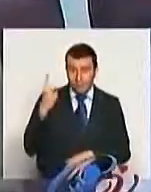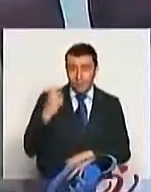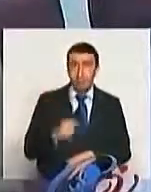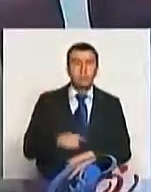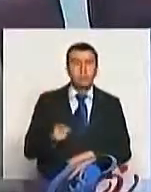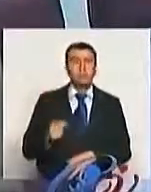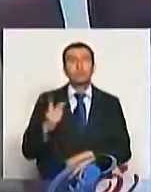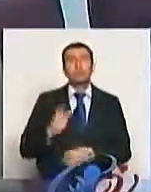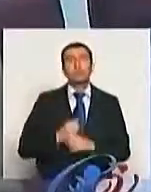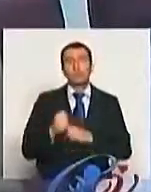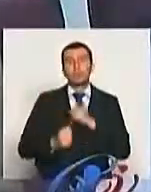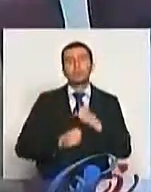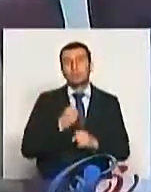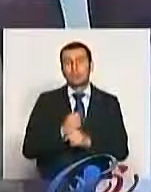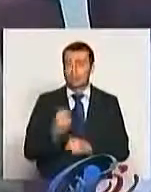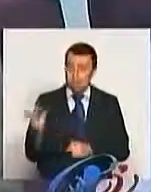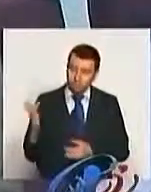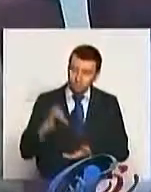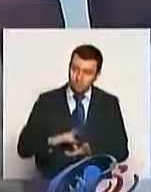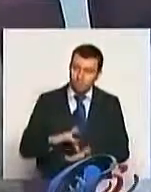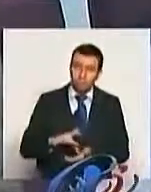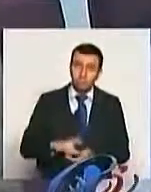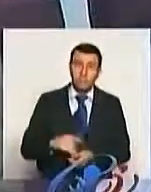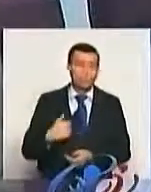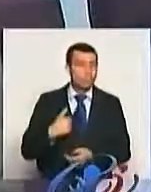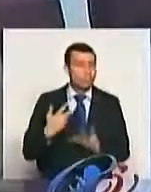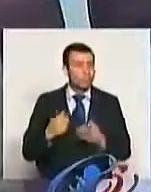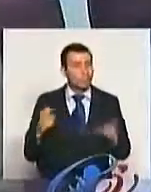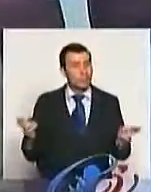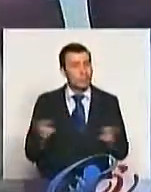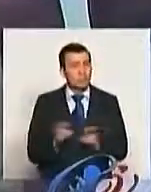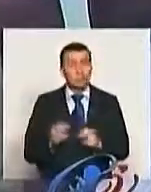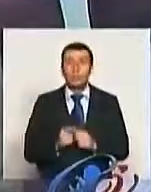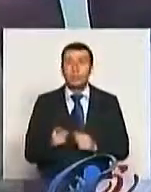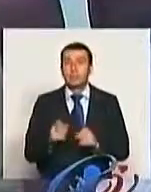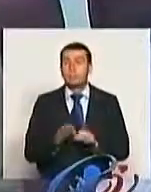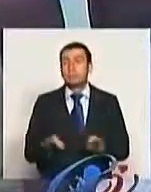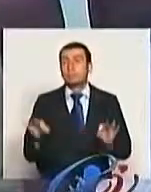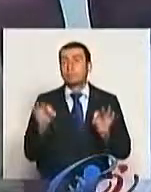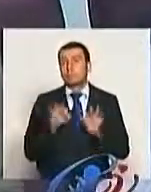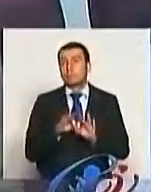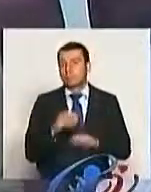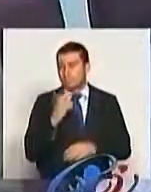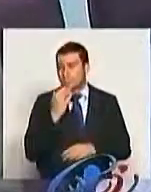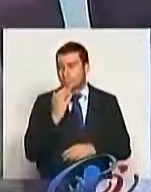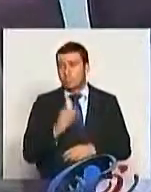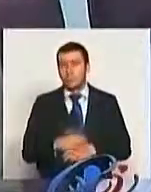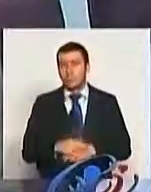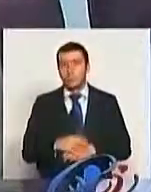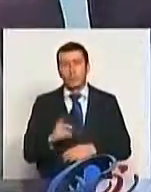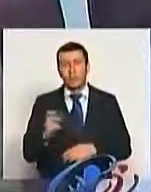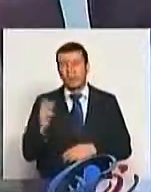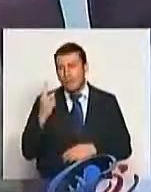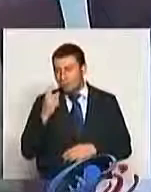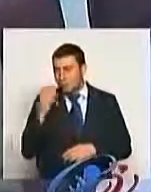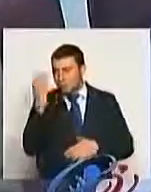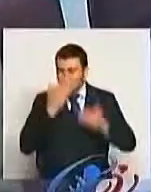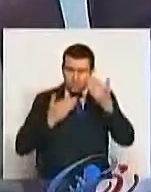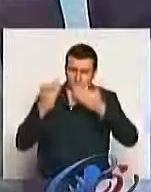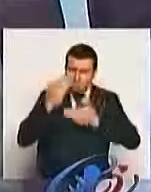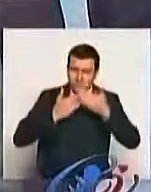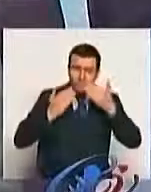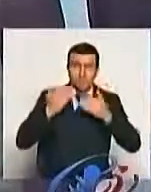2 años, doctor Alejandro, resumamos la importancia de un examen ginecológico